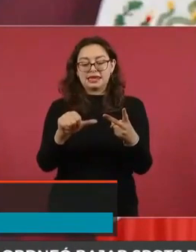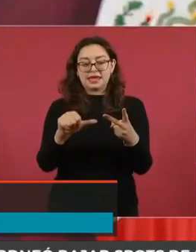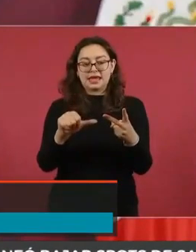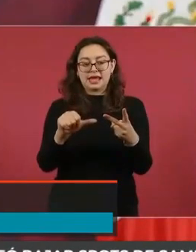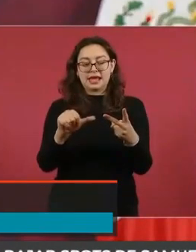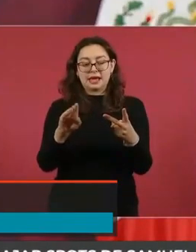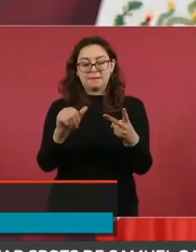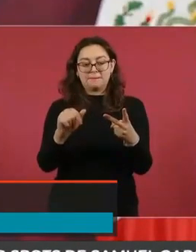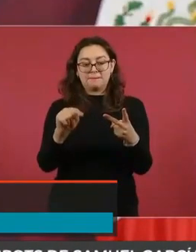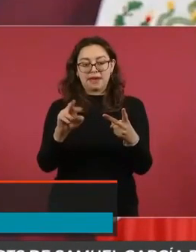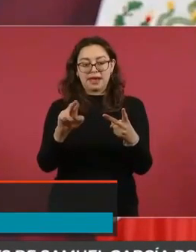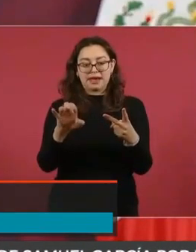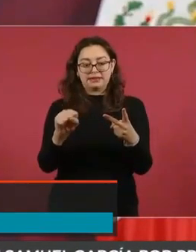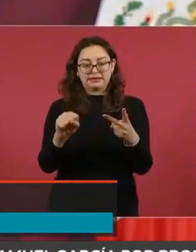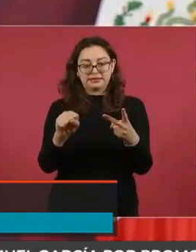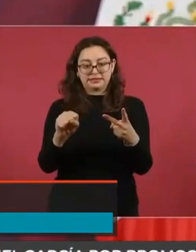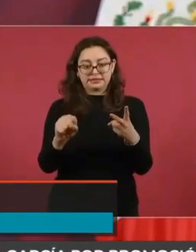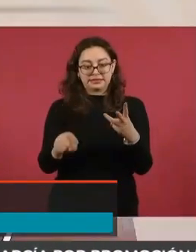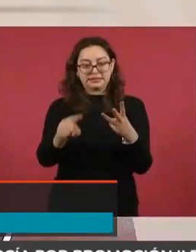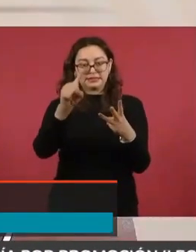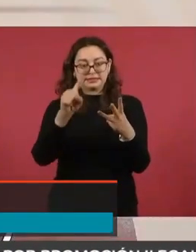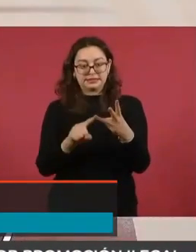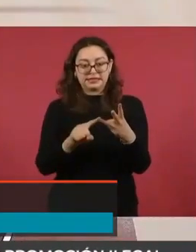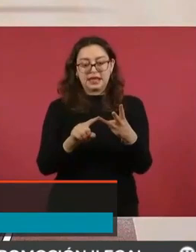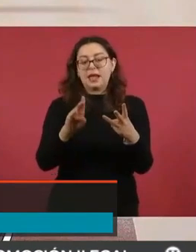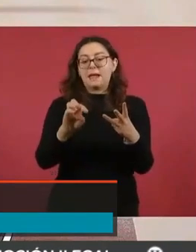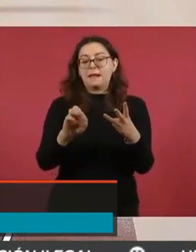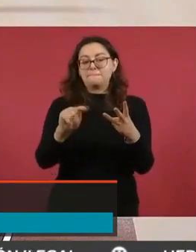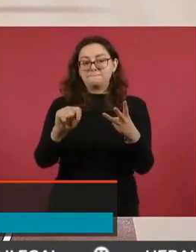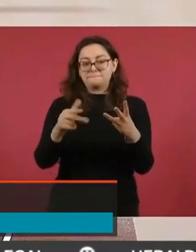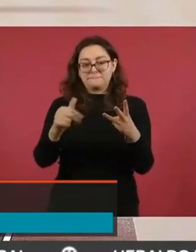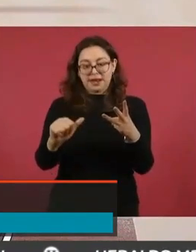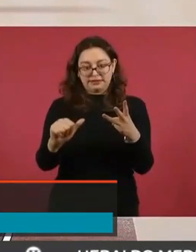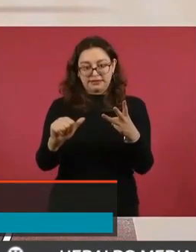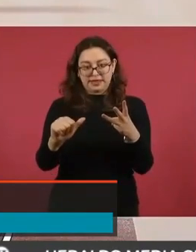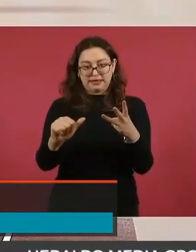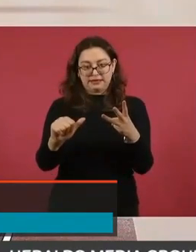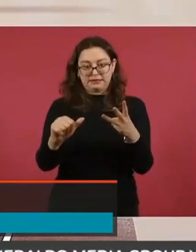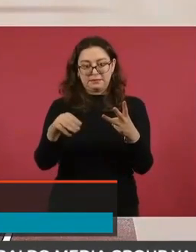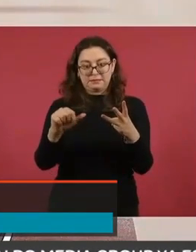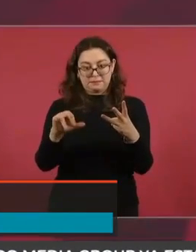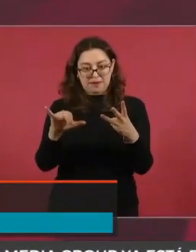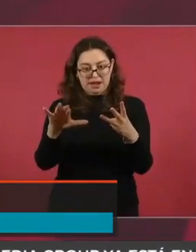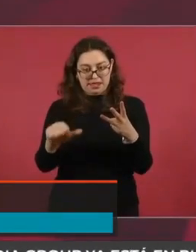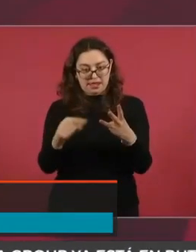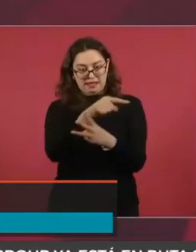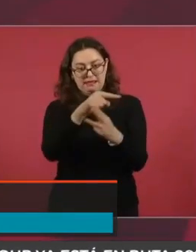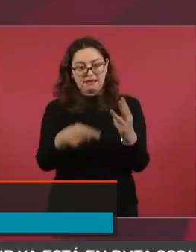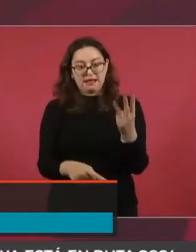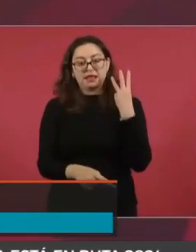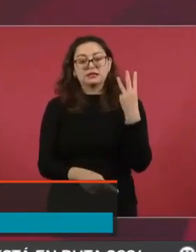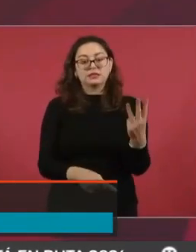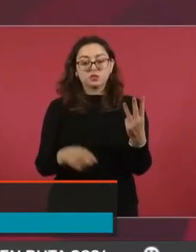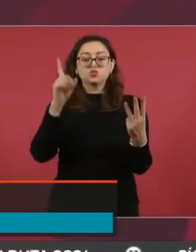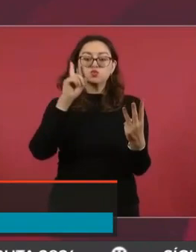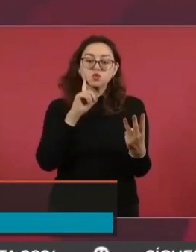Guadarrama y vuelve Berta María Alcalde Luján, las tres, a ver